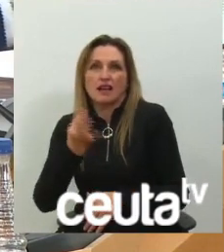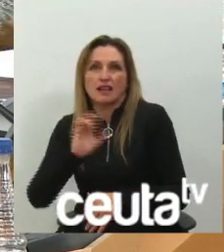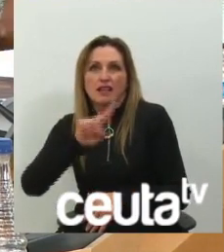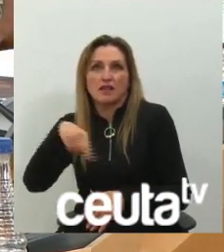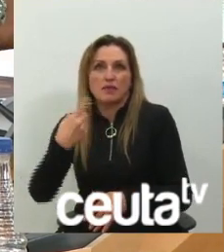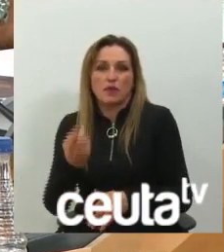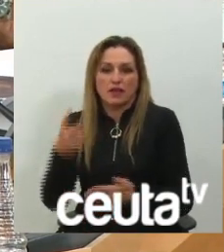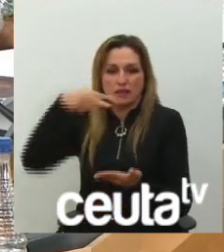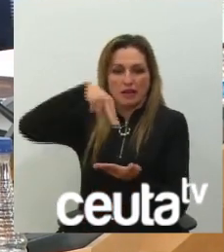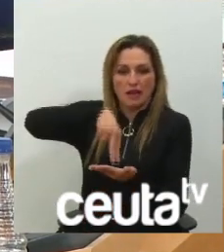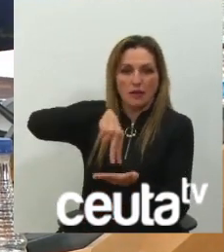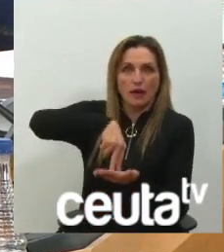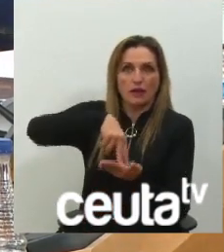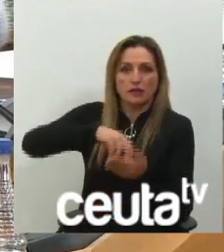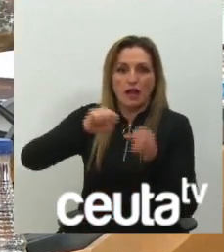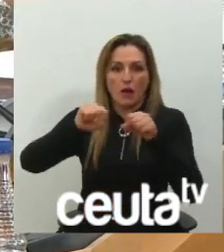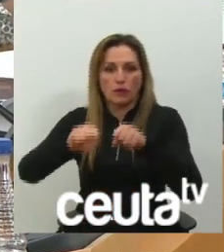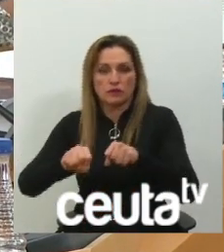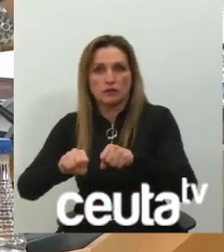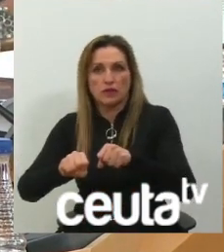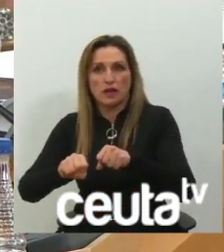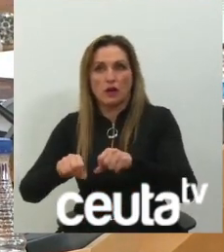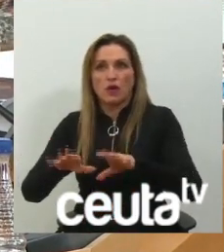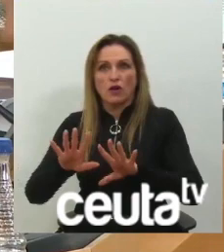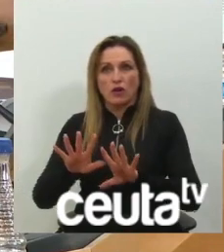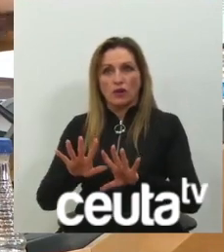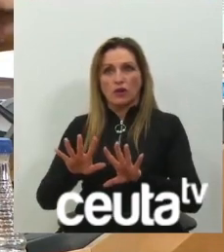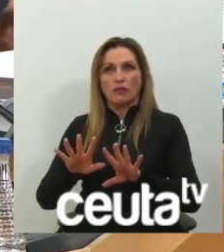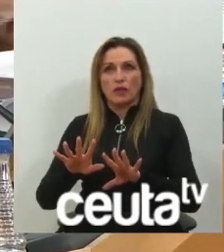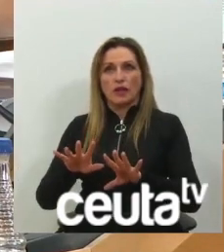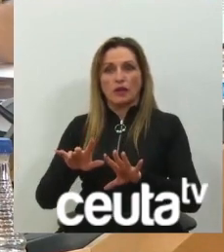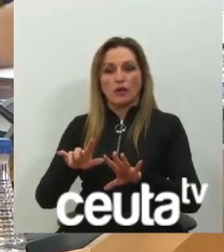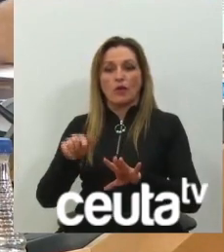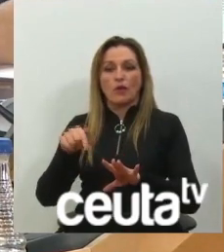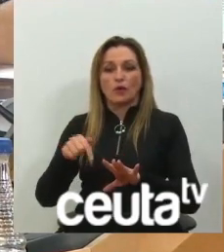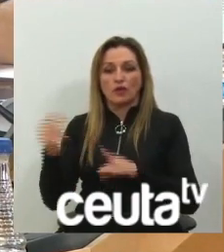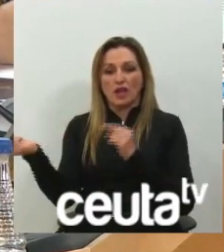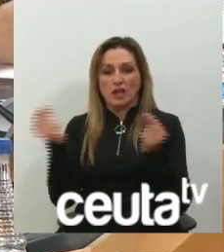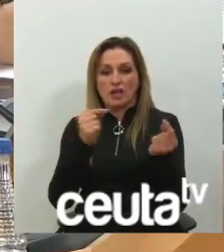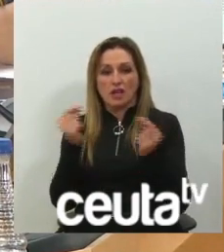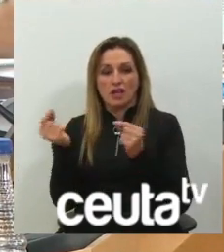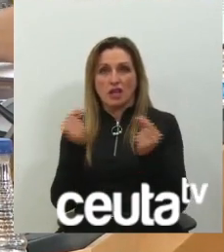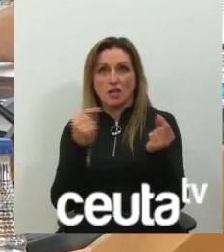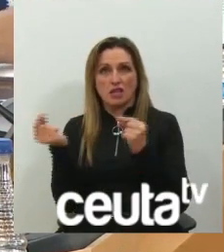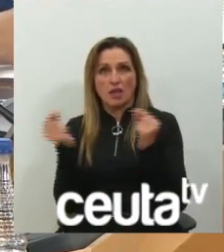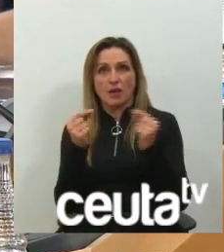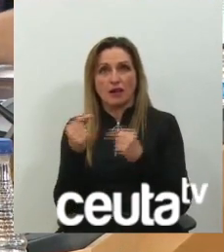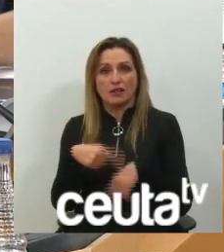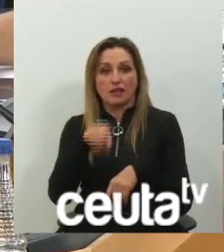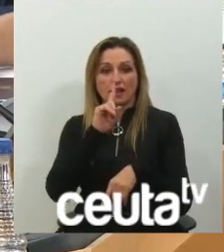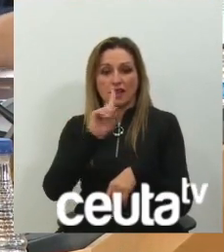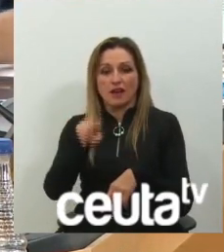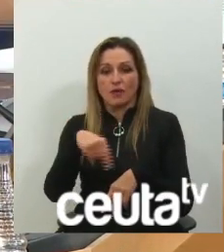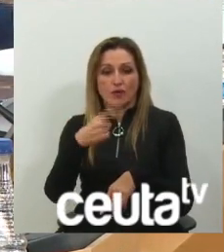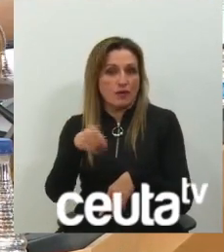tienen que sujetar pero usted tiene aquí que debatir eso de quedarse callado les voy a pasar factura es un